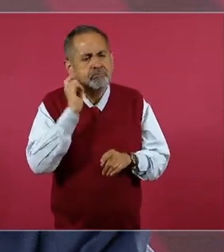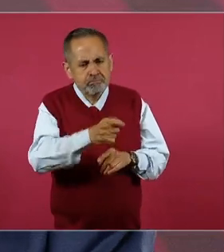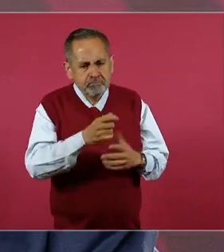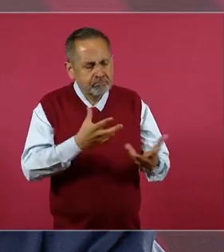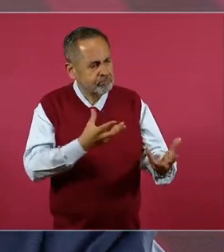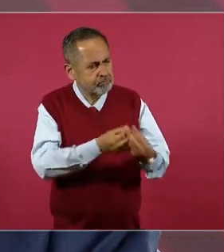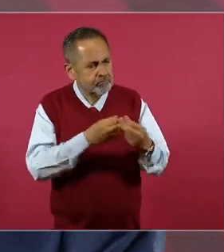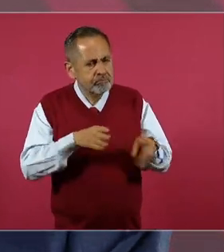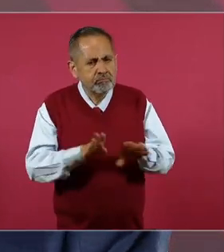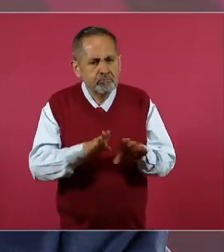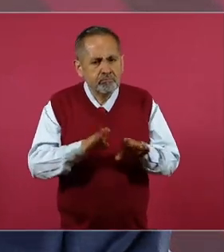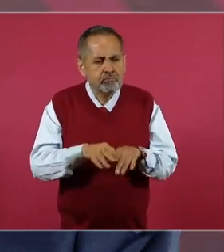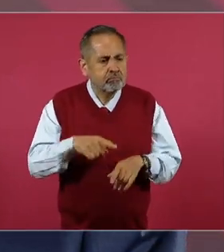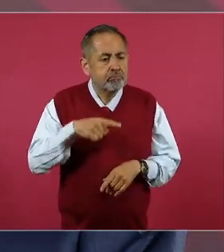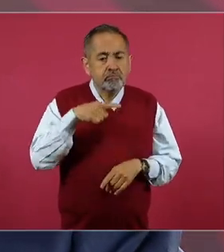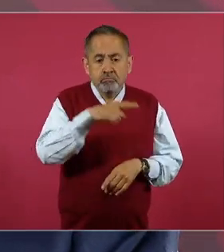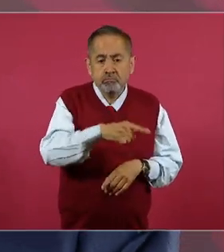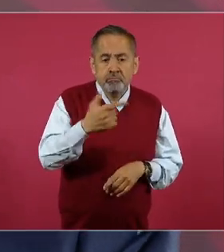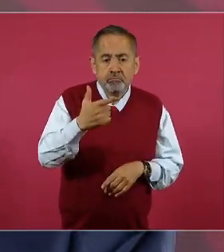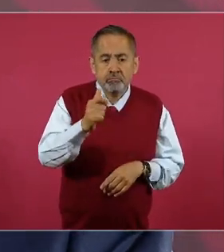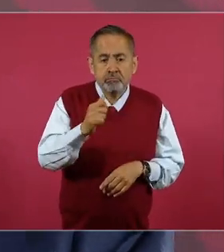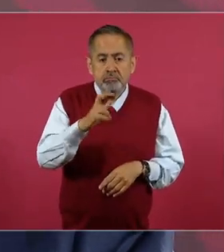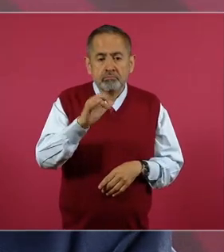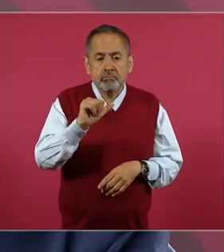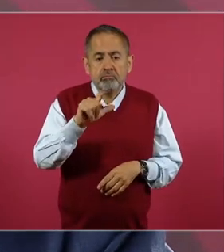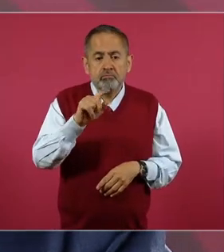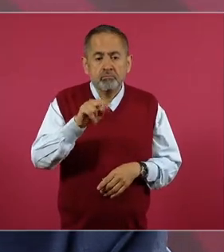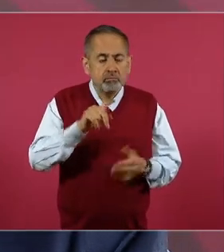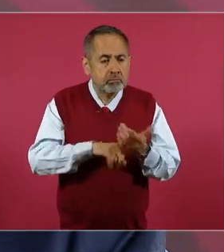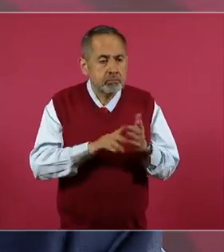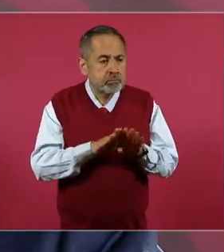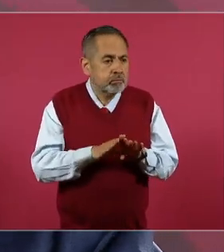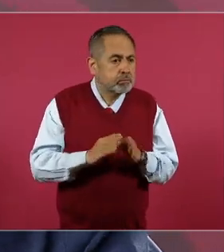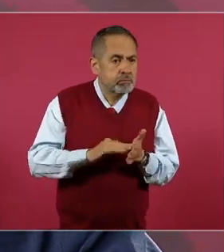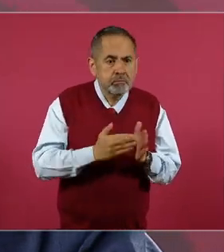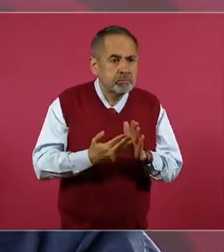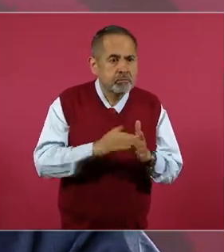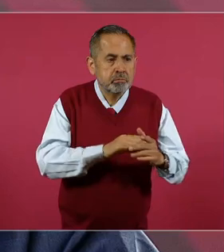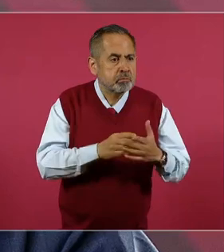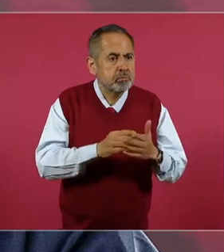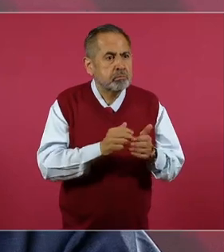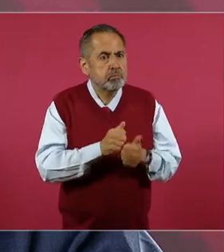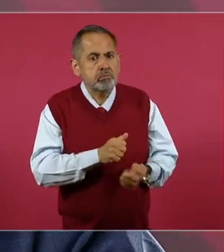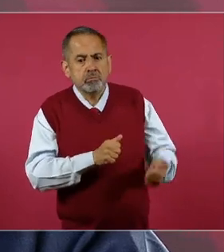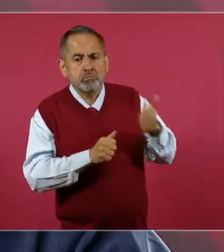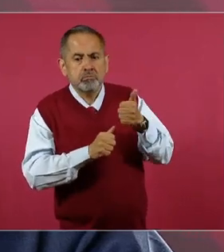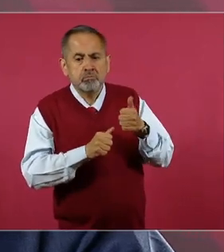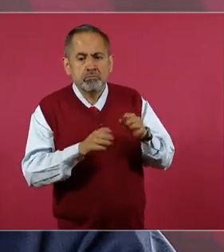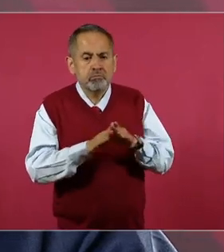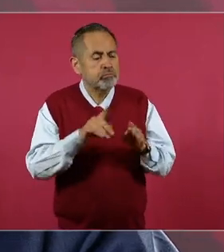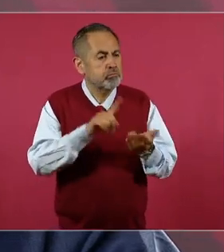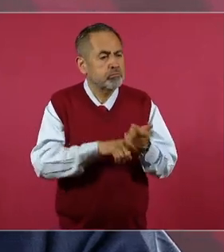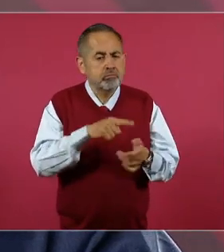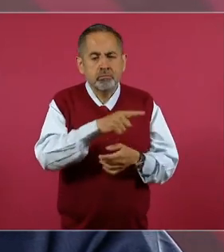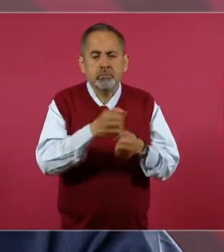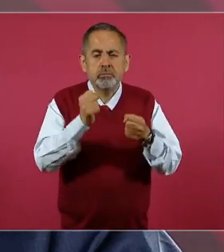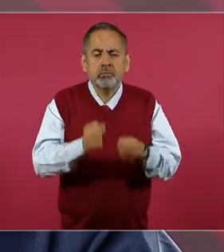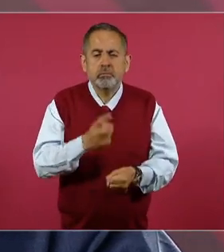cómo se manejó el gobierno y la política de seguridad en esos